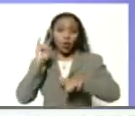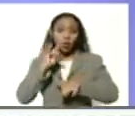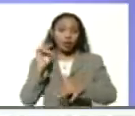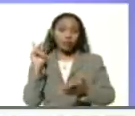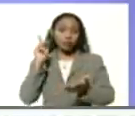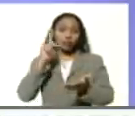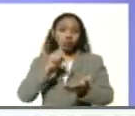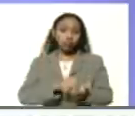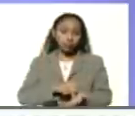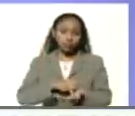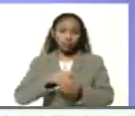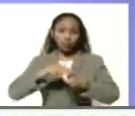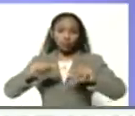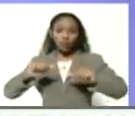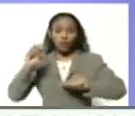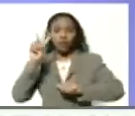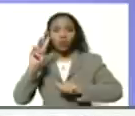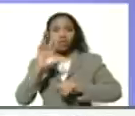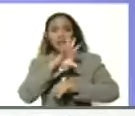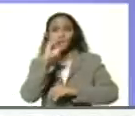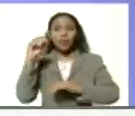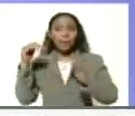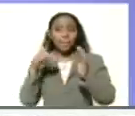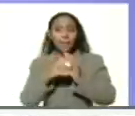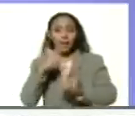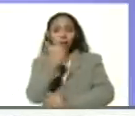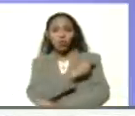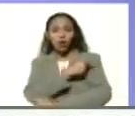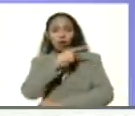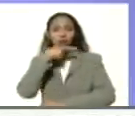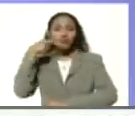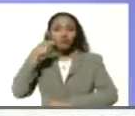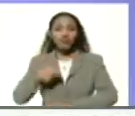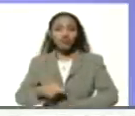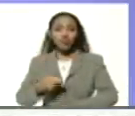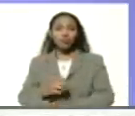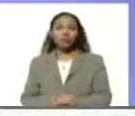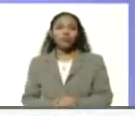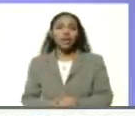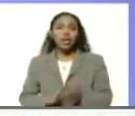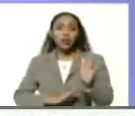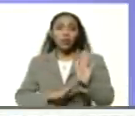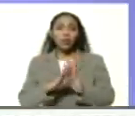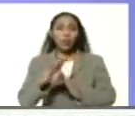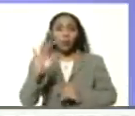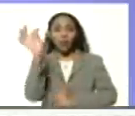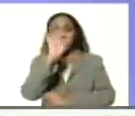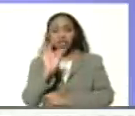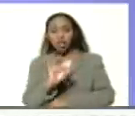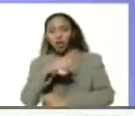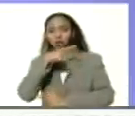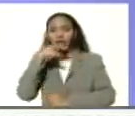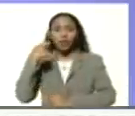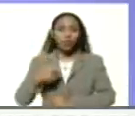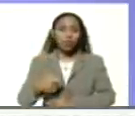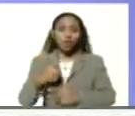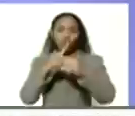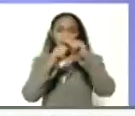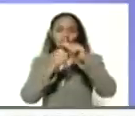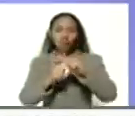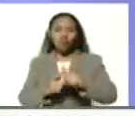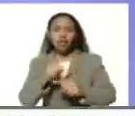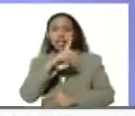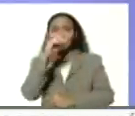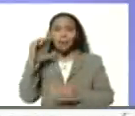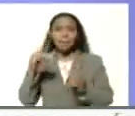a territorio venezolano 50.000 dosis de la vacuna Sputnik V desarrollada por la Federación de Rusia, que se suman a las